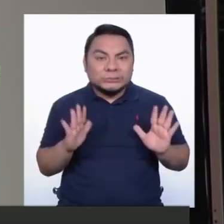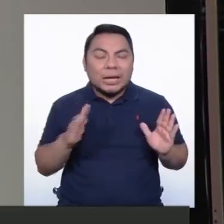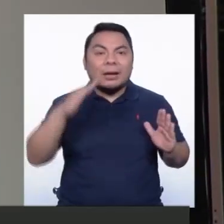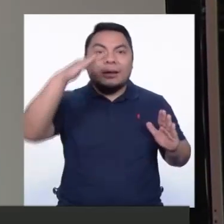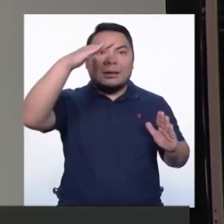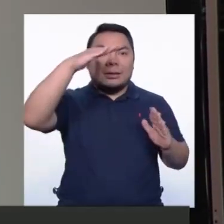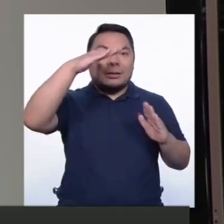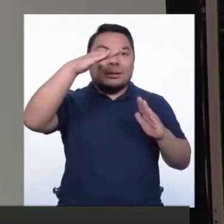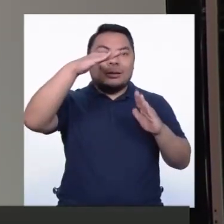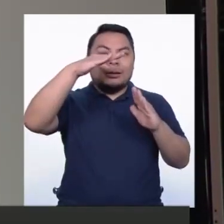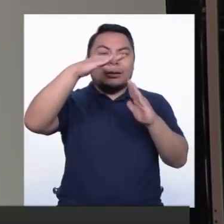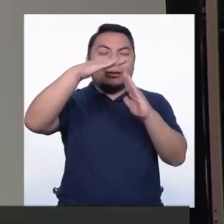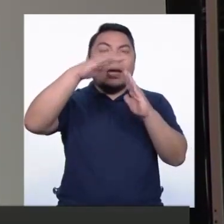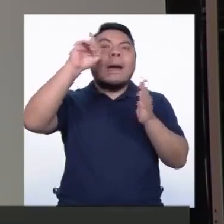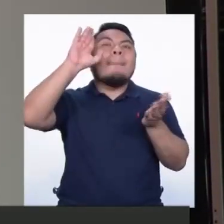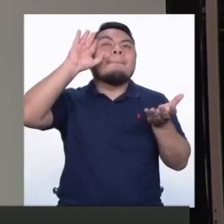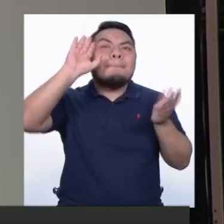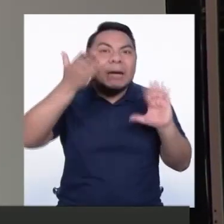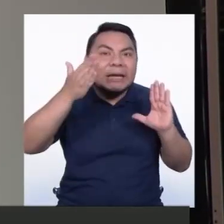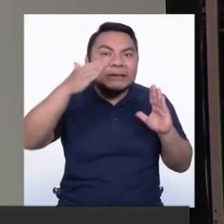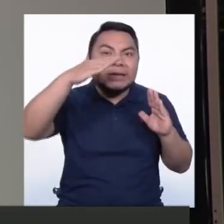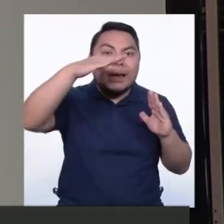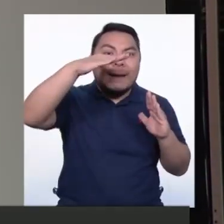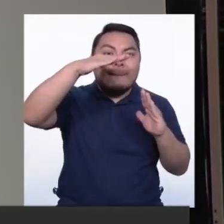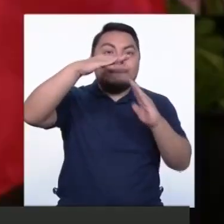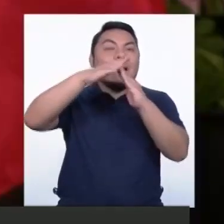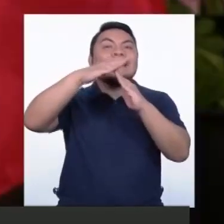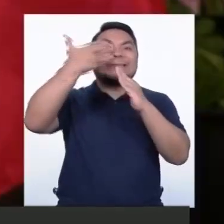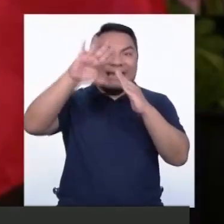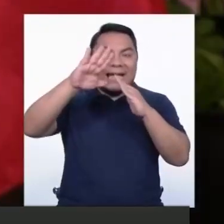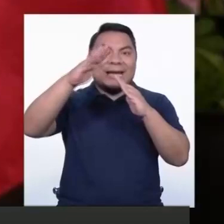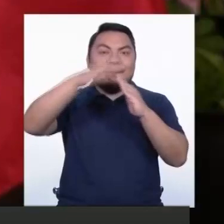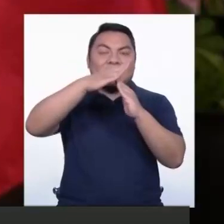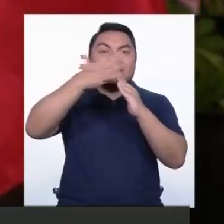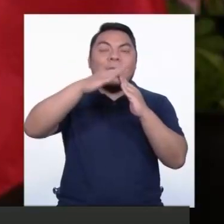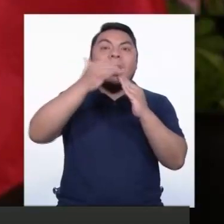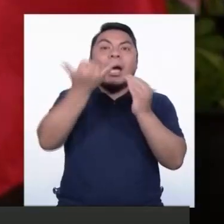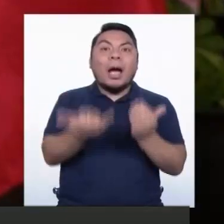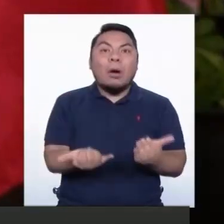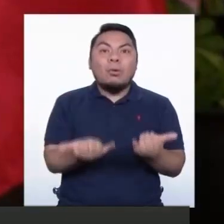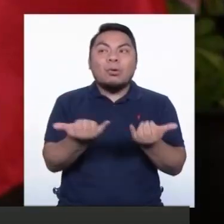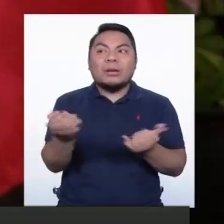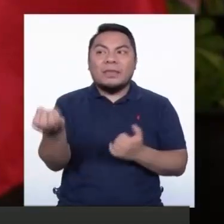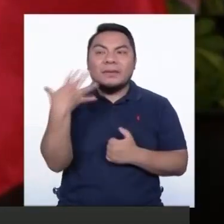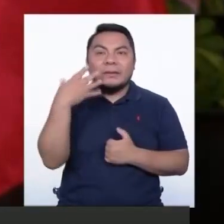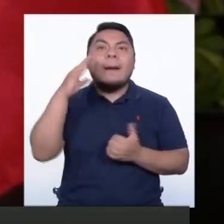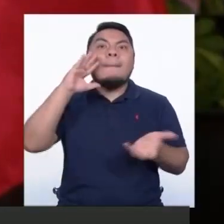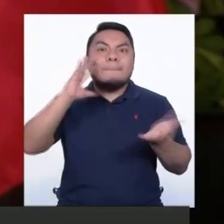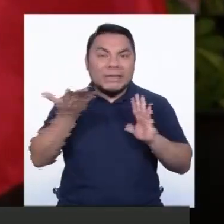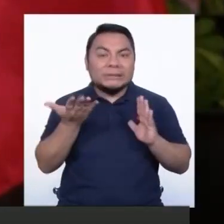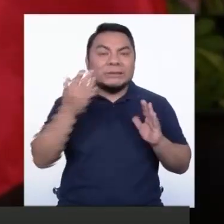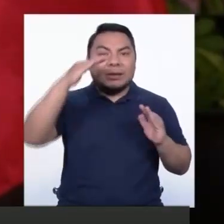posible punto de inflexión. El punto de inflexión es donde la curva